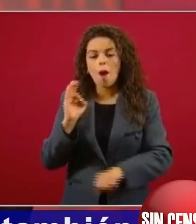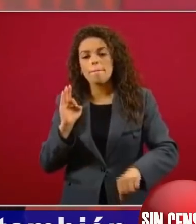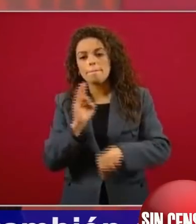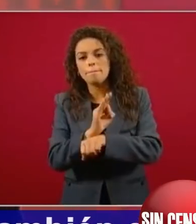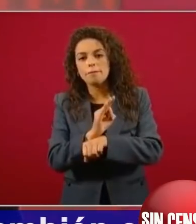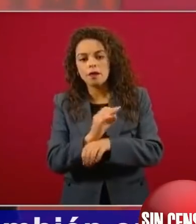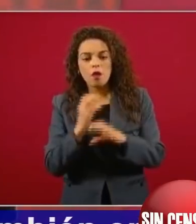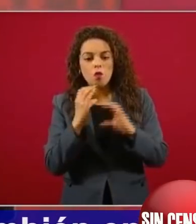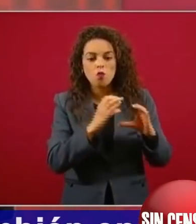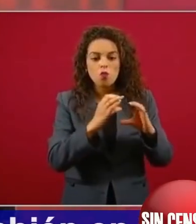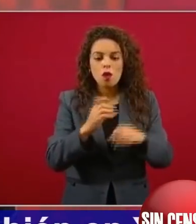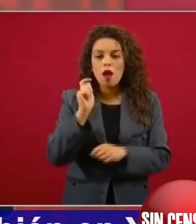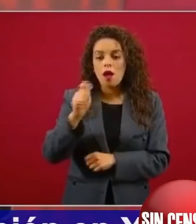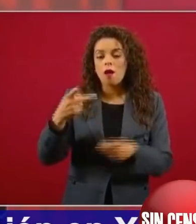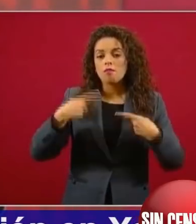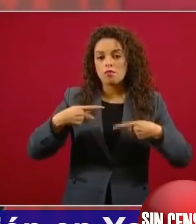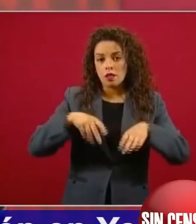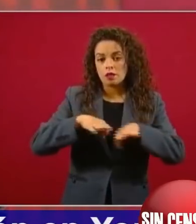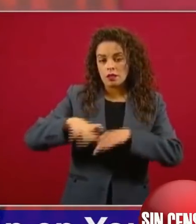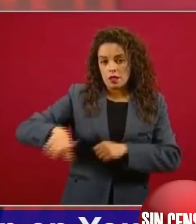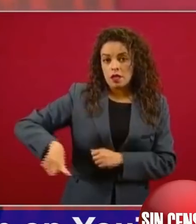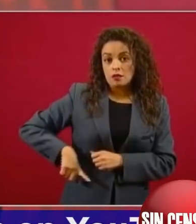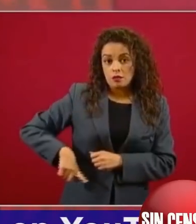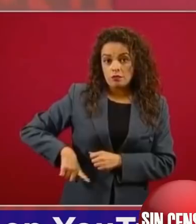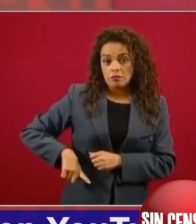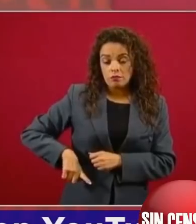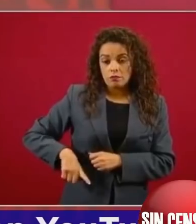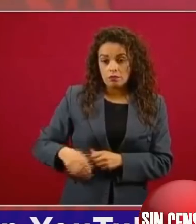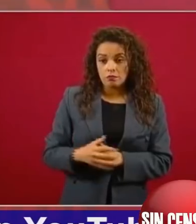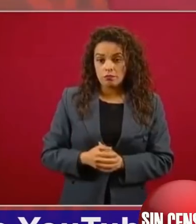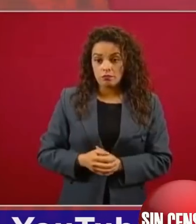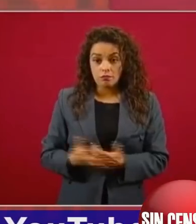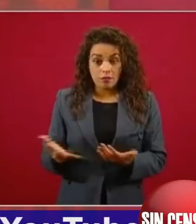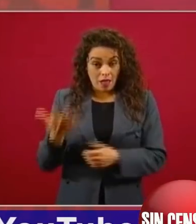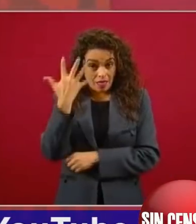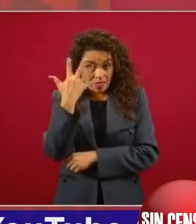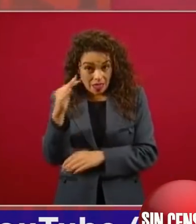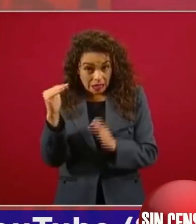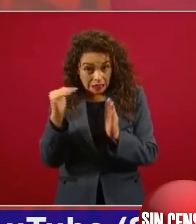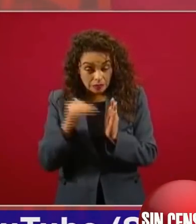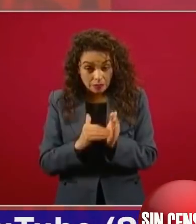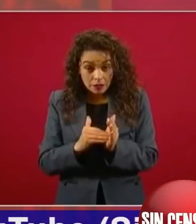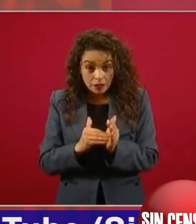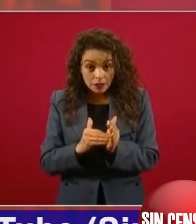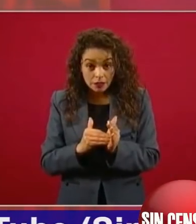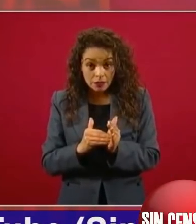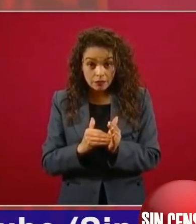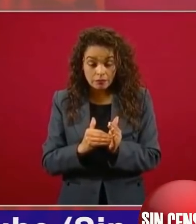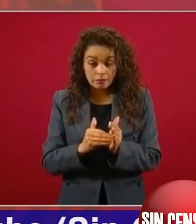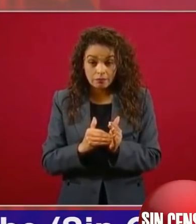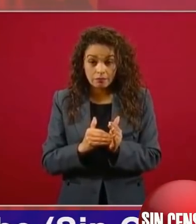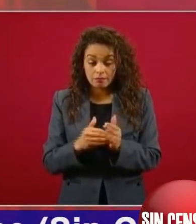funcionarios. O sea, eran 10,000 efectivos. Ahora tenemos